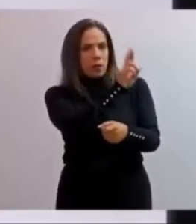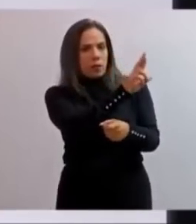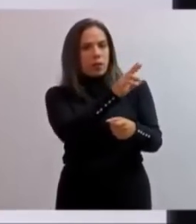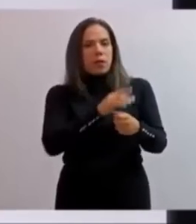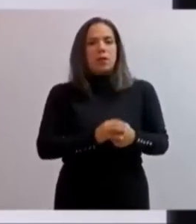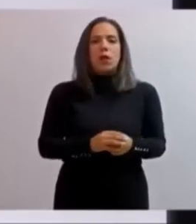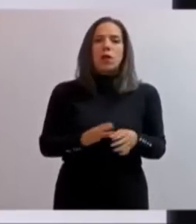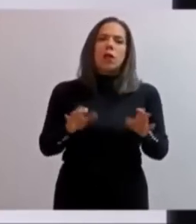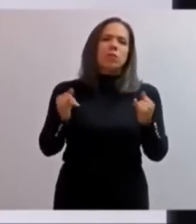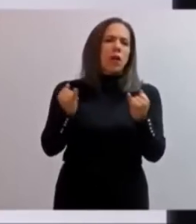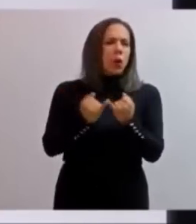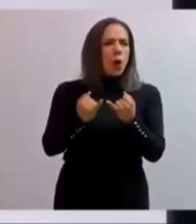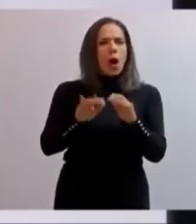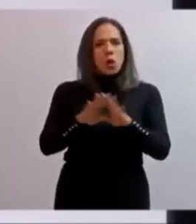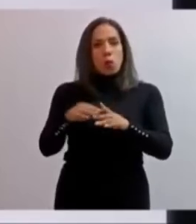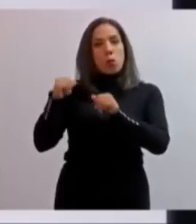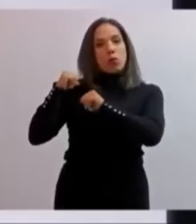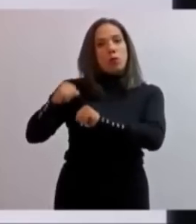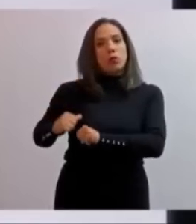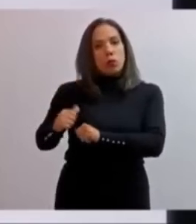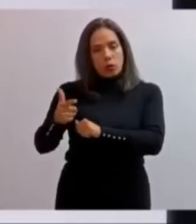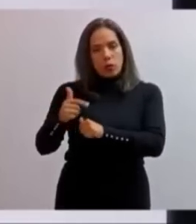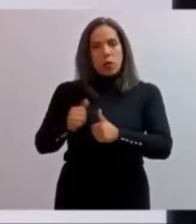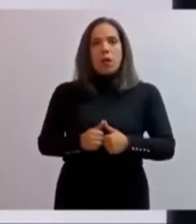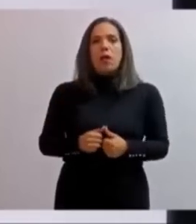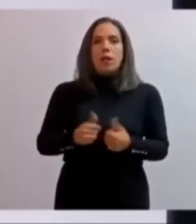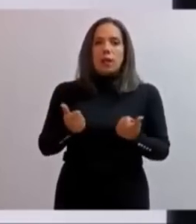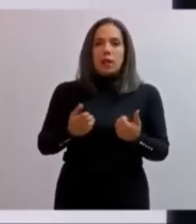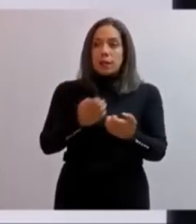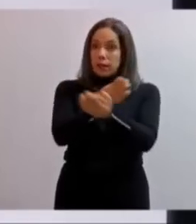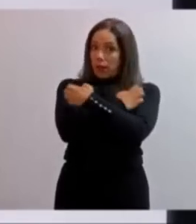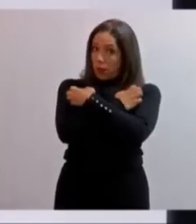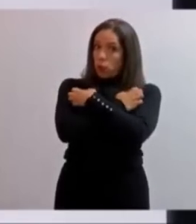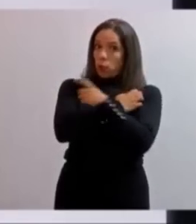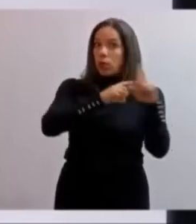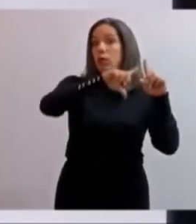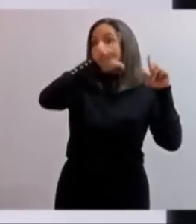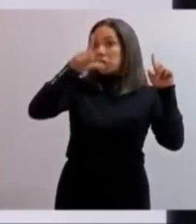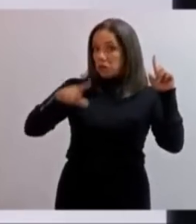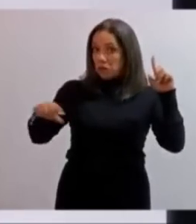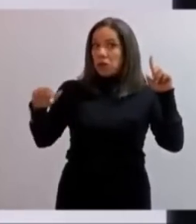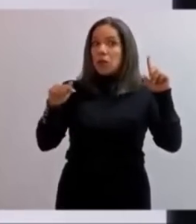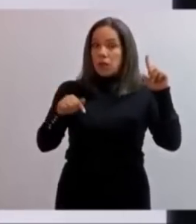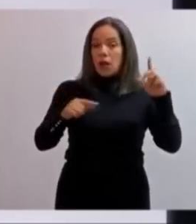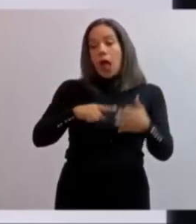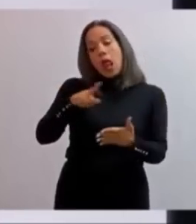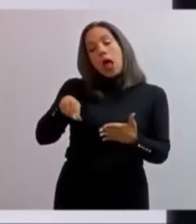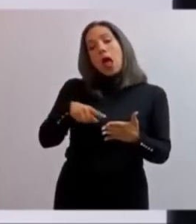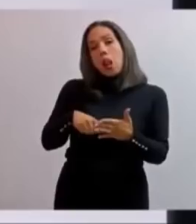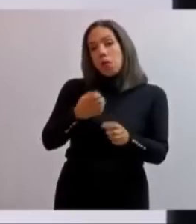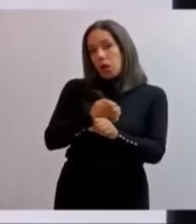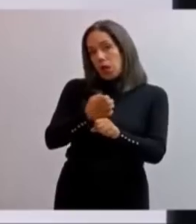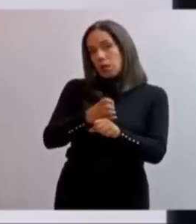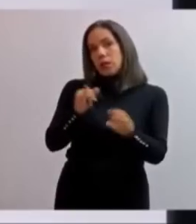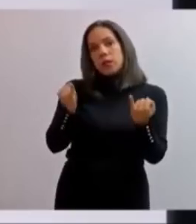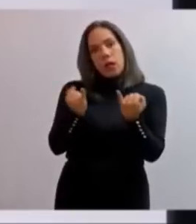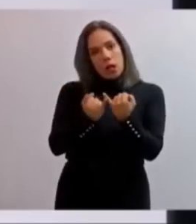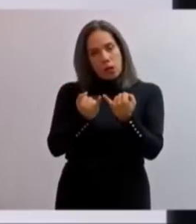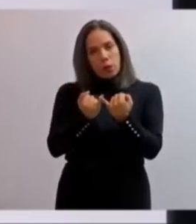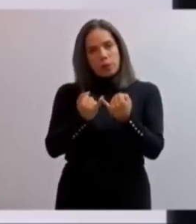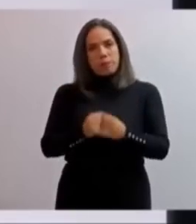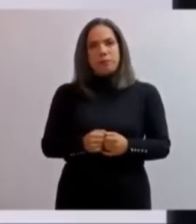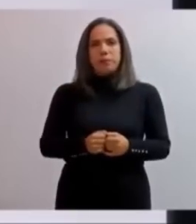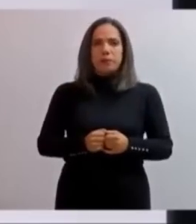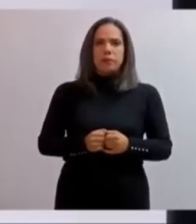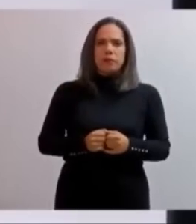docentes, así como de autoridades educativas en el ámbito federal y local. La diversidad de los participantes que